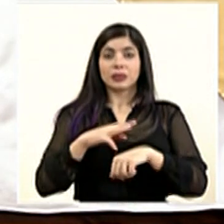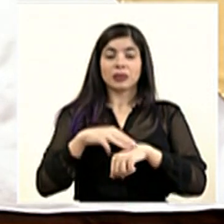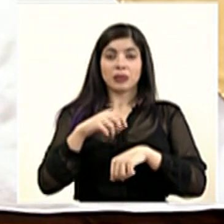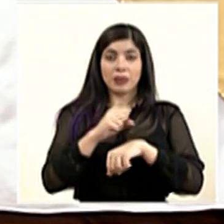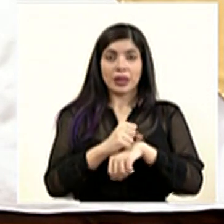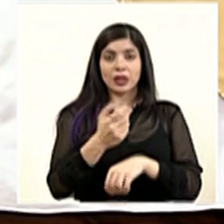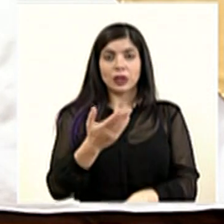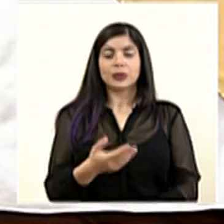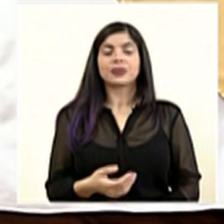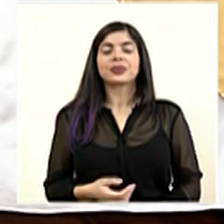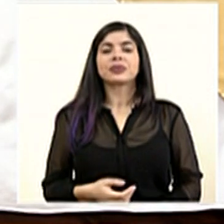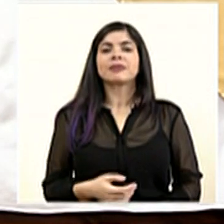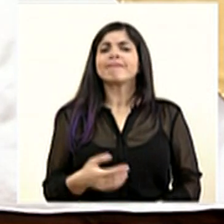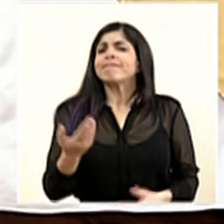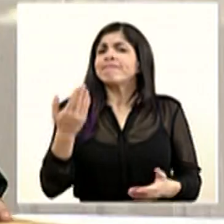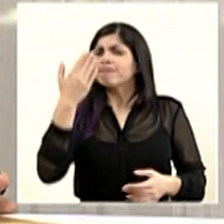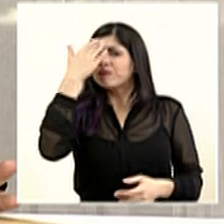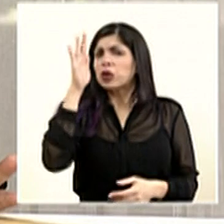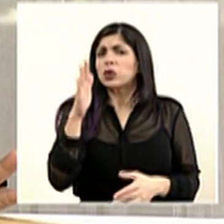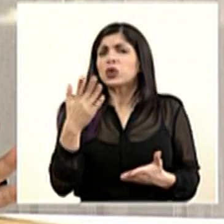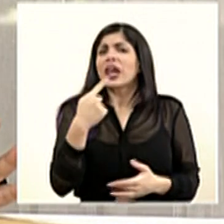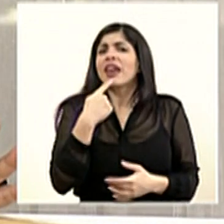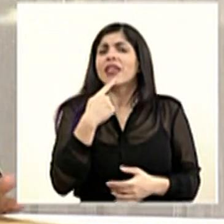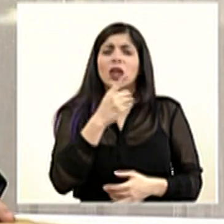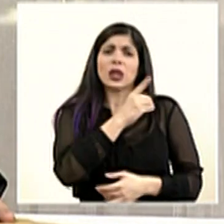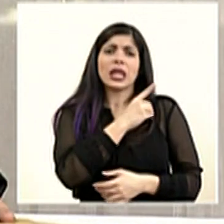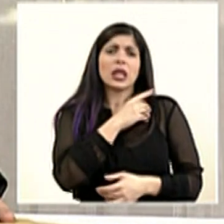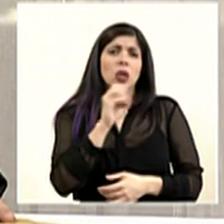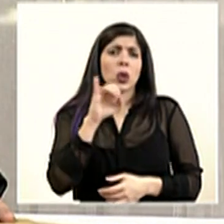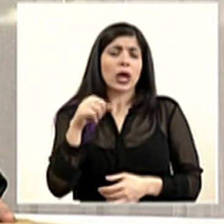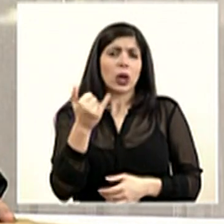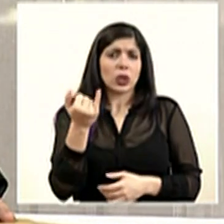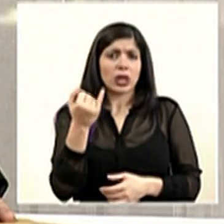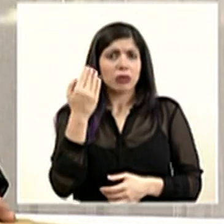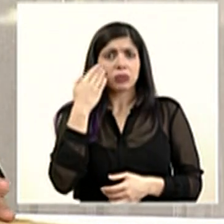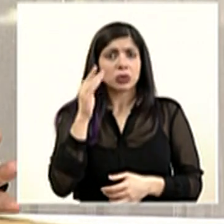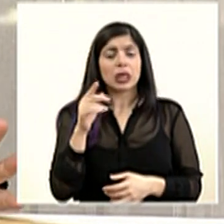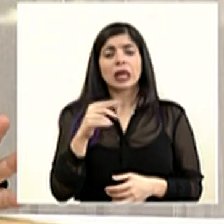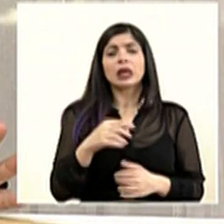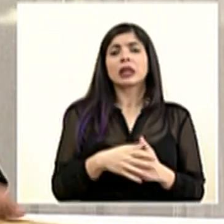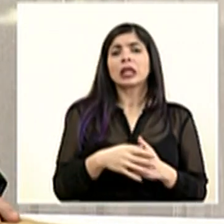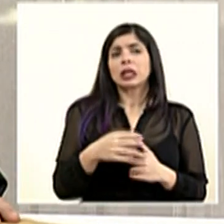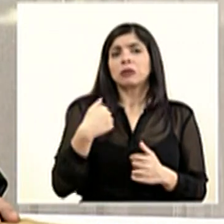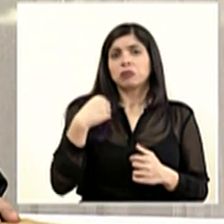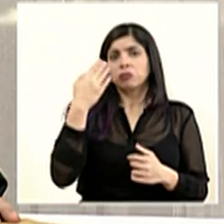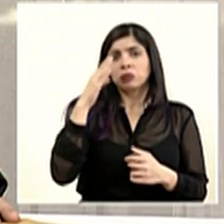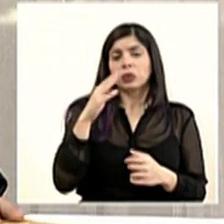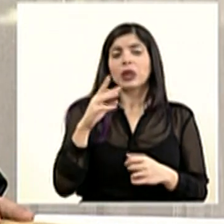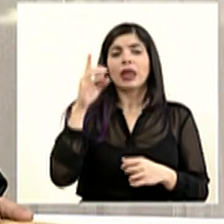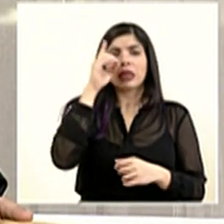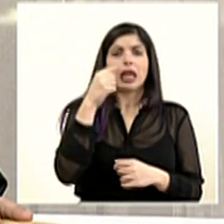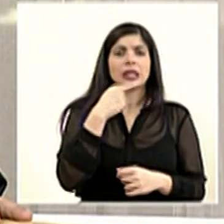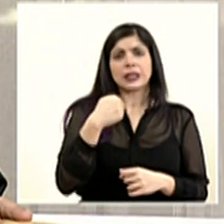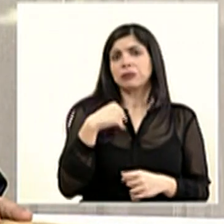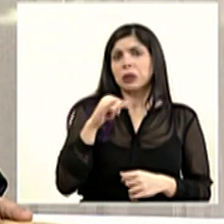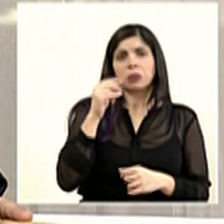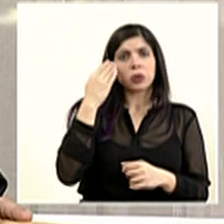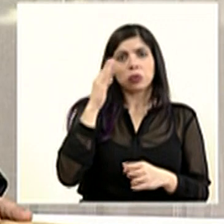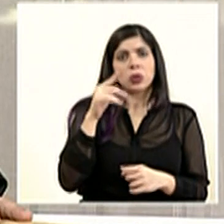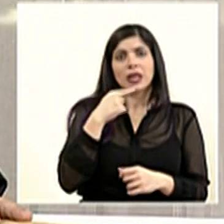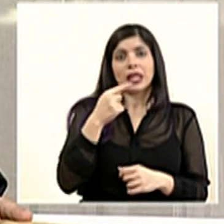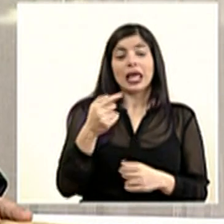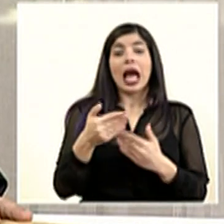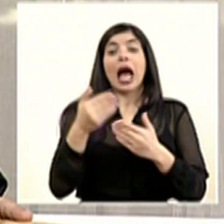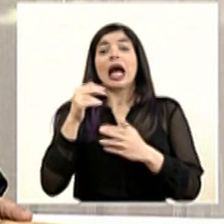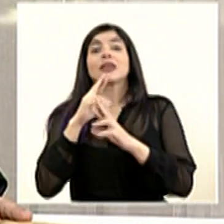Don Michael. Bueno, no sé qué dijo el director del OIJ, la verdad no lo sé. Yo lo desconozco. Me gustaría, antes de contestarle al caballero,